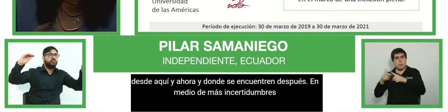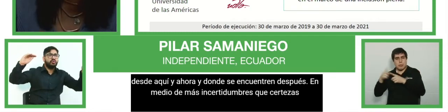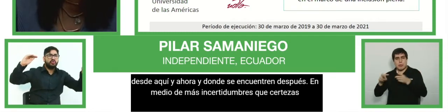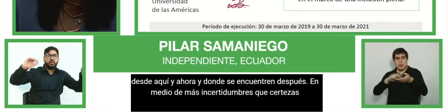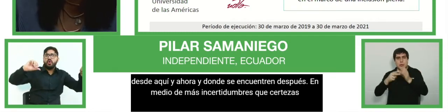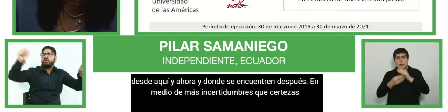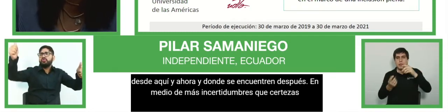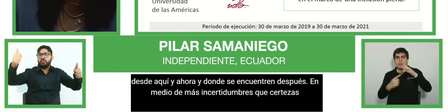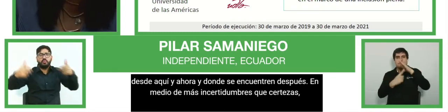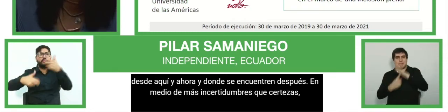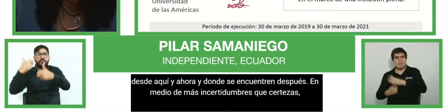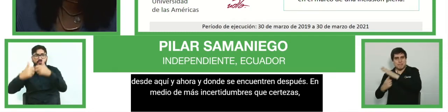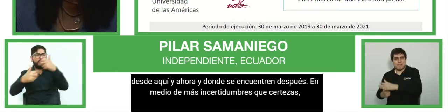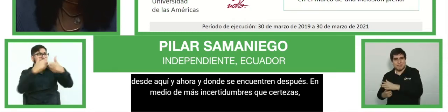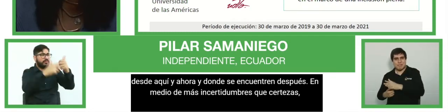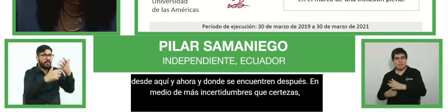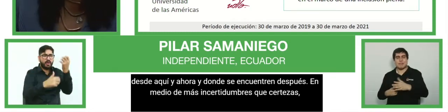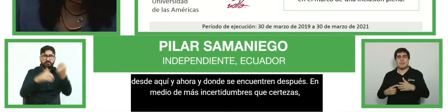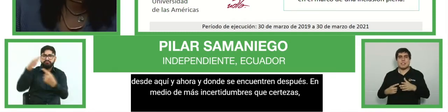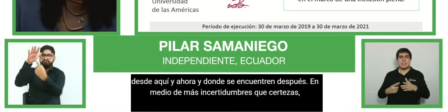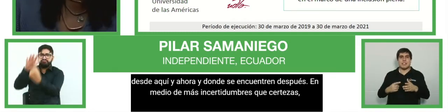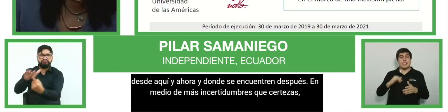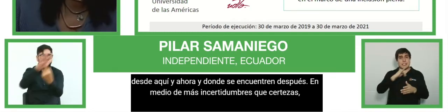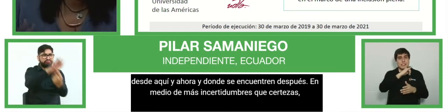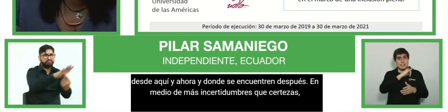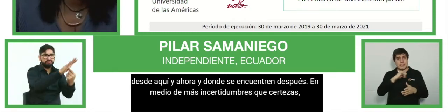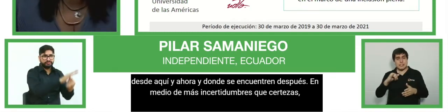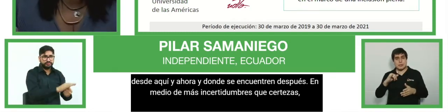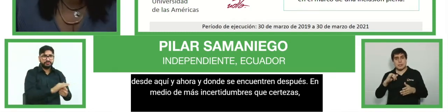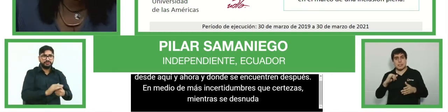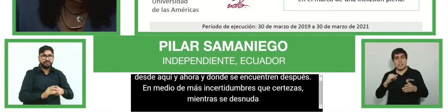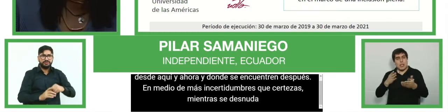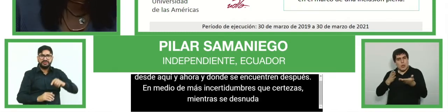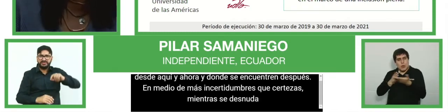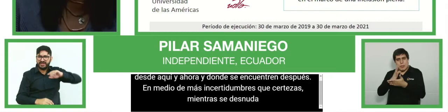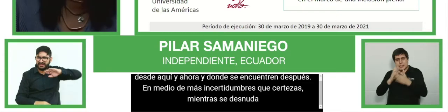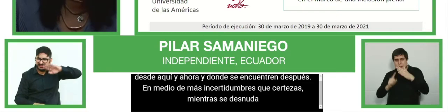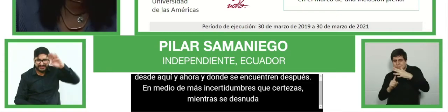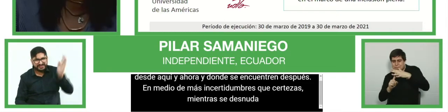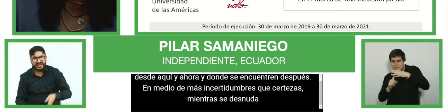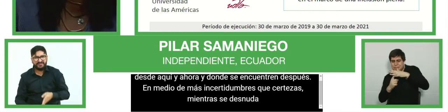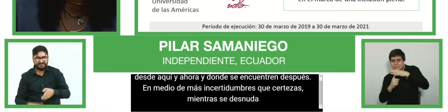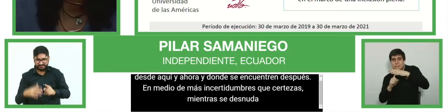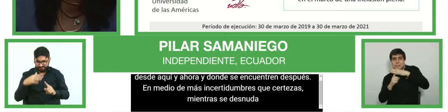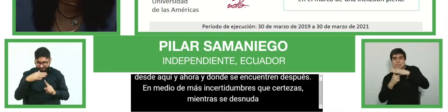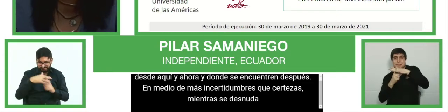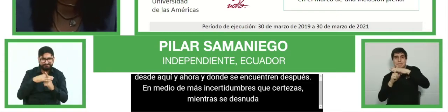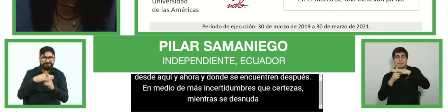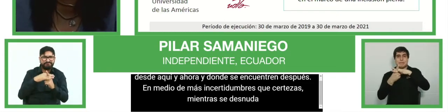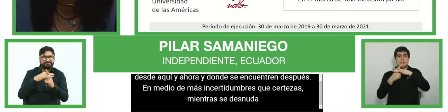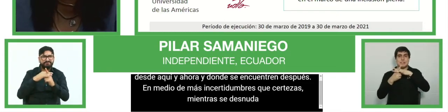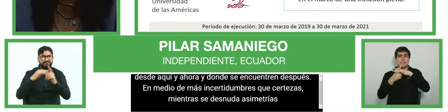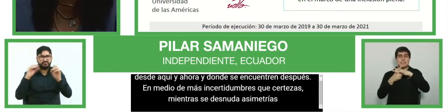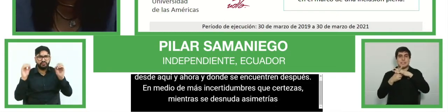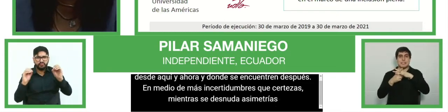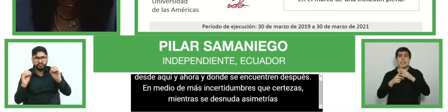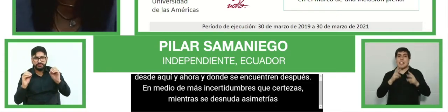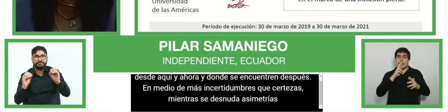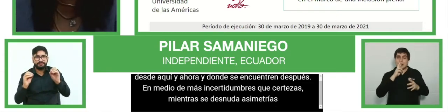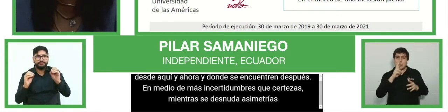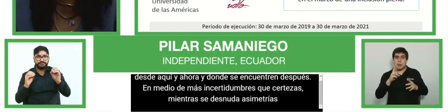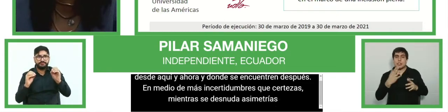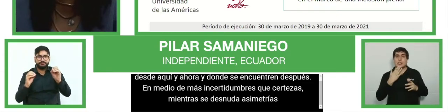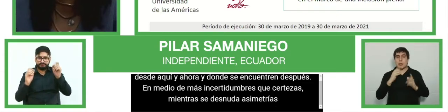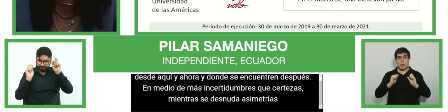desigualdades y violencias, surgen de forma agitada e incesante tanto retos como respuestas